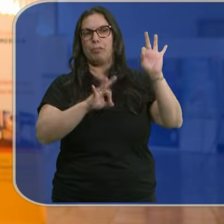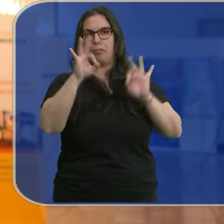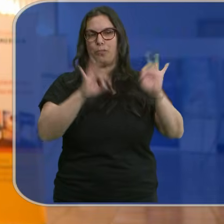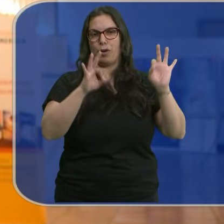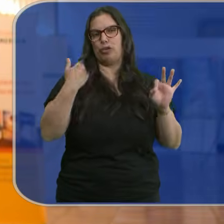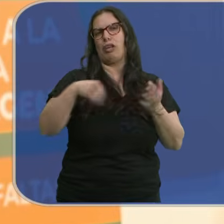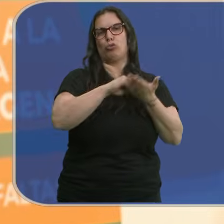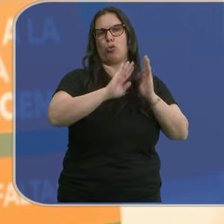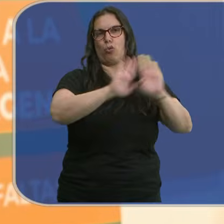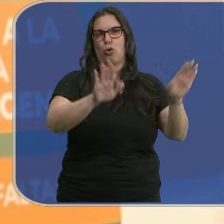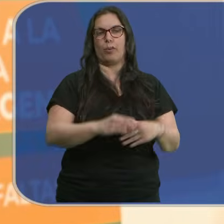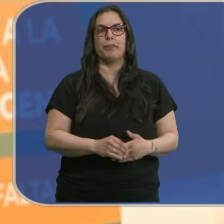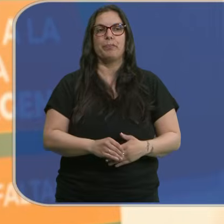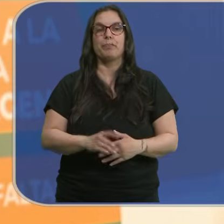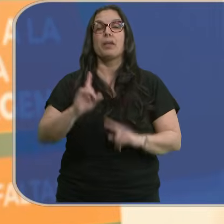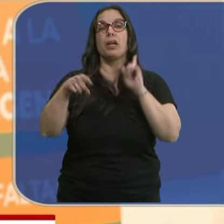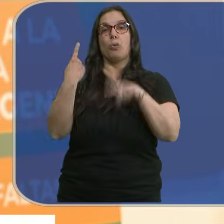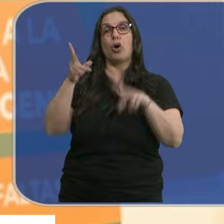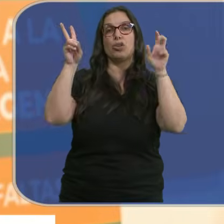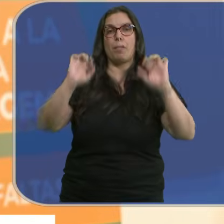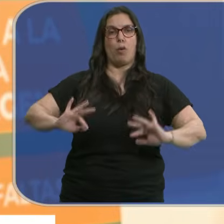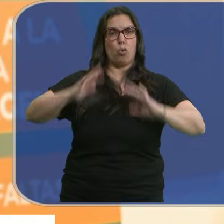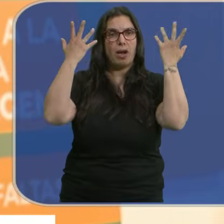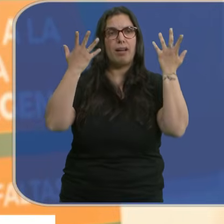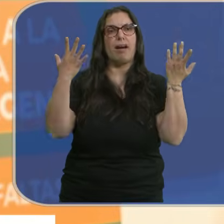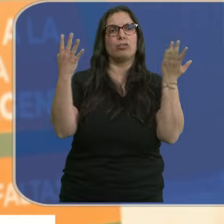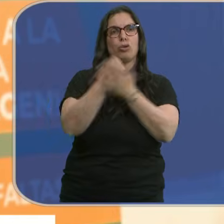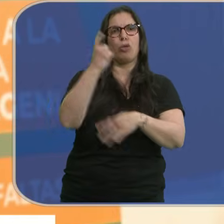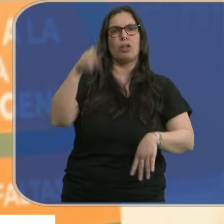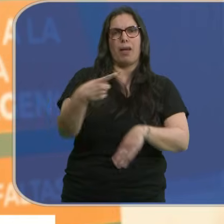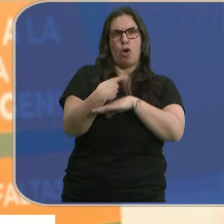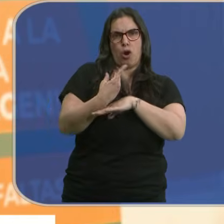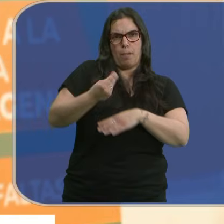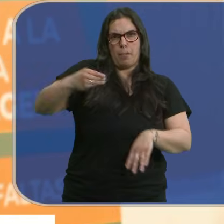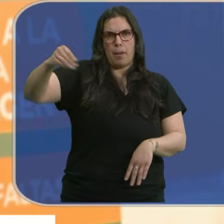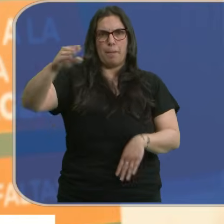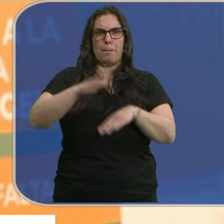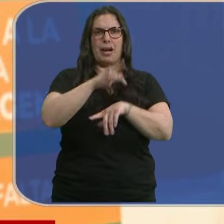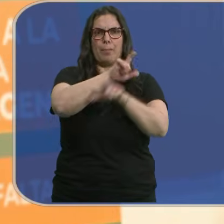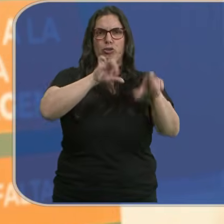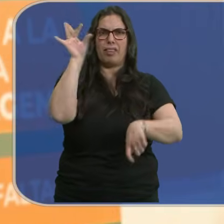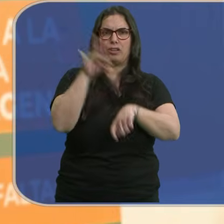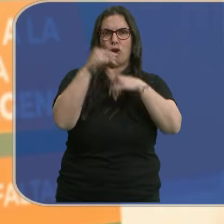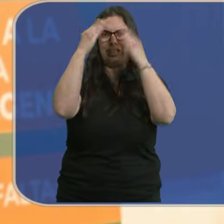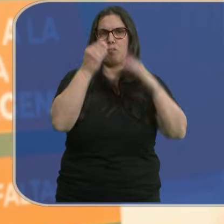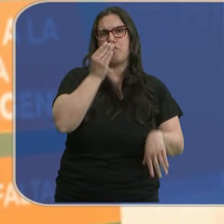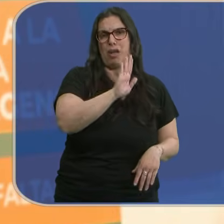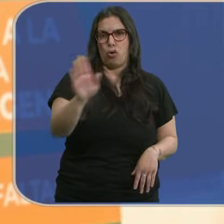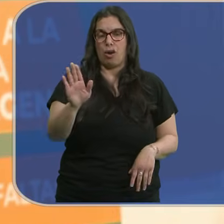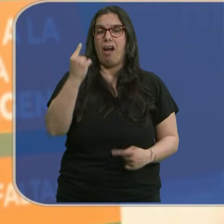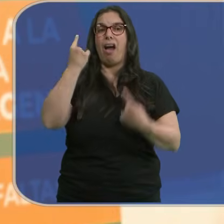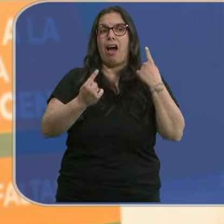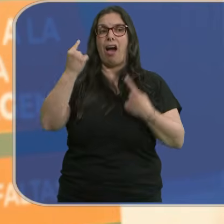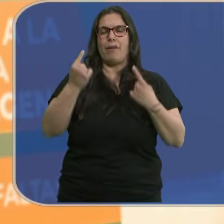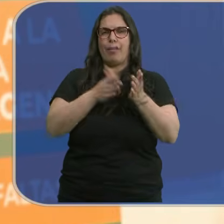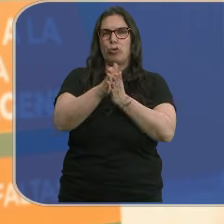nivel asistencial. Y luego está el tema por el tema de las huelgas y demás, todo el tema de las horas que echamos para que nuestros pacientes estén lo mejor atendidos posibles. Y a veces